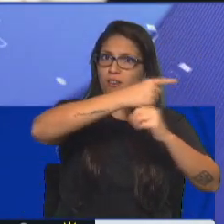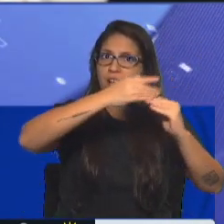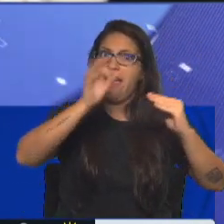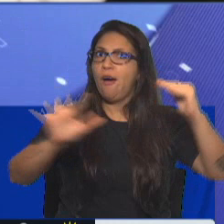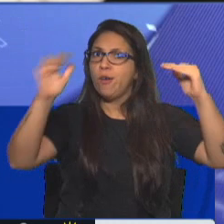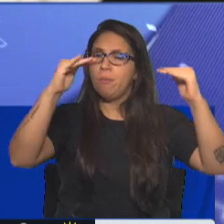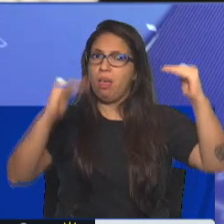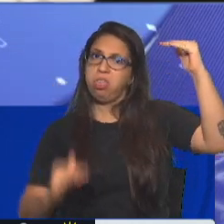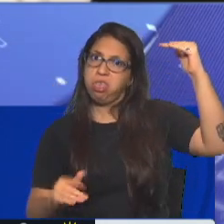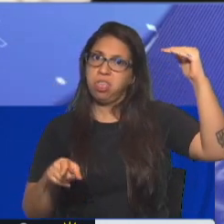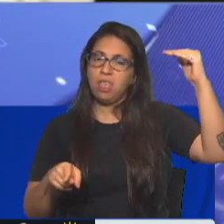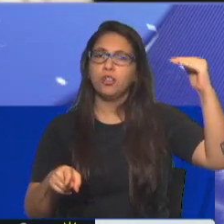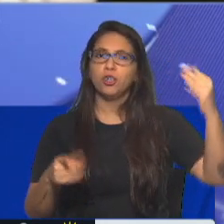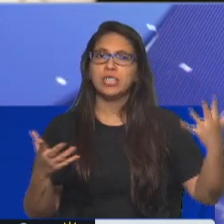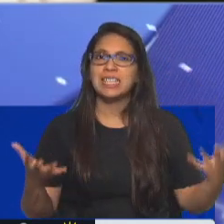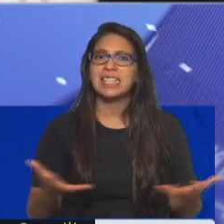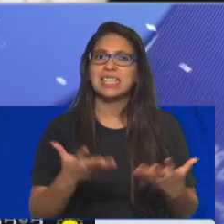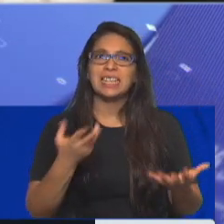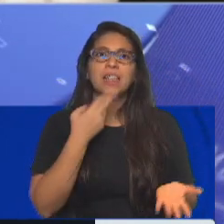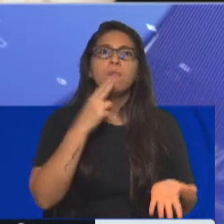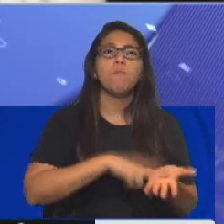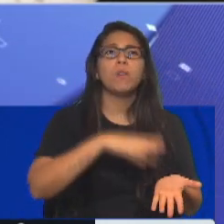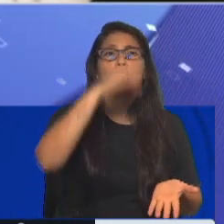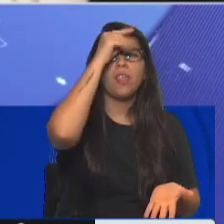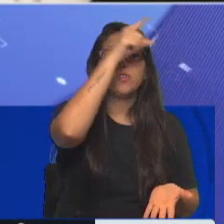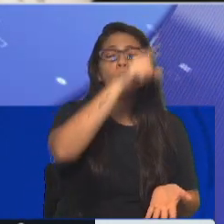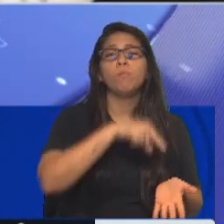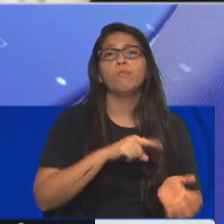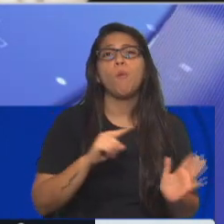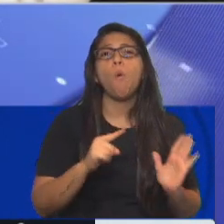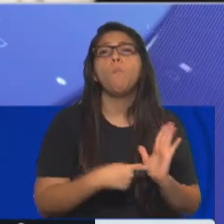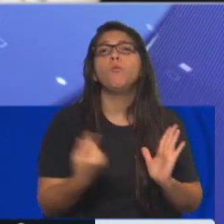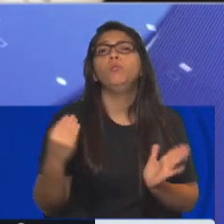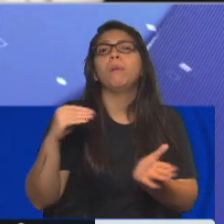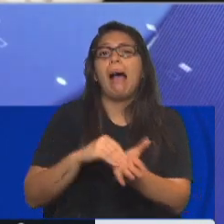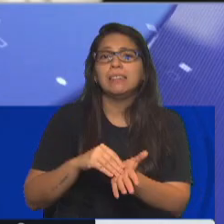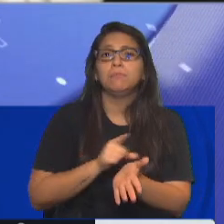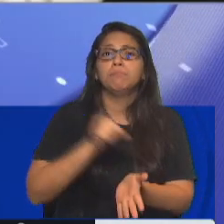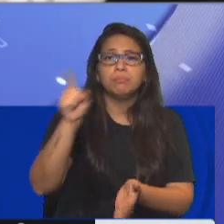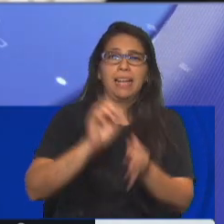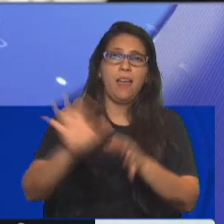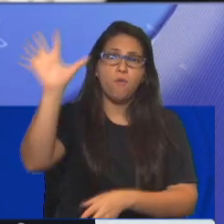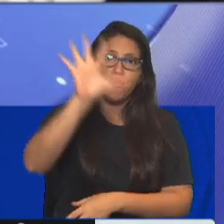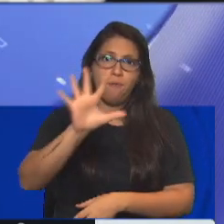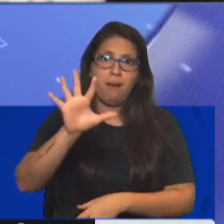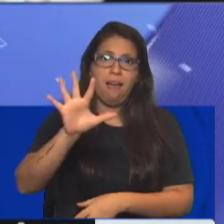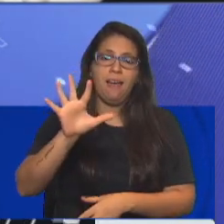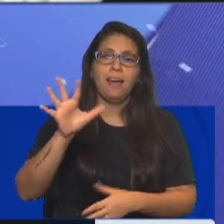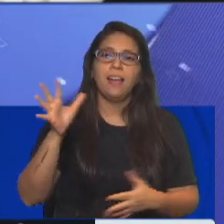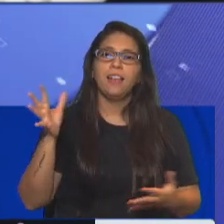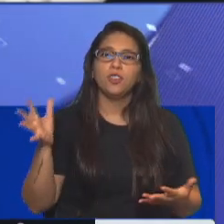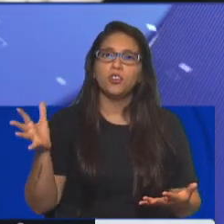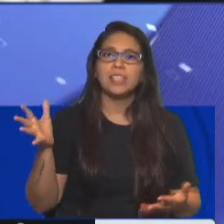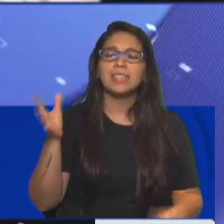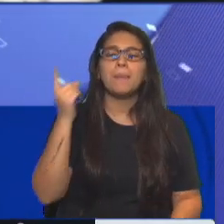de Trump en este caso son una gota más, en realidad. Por eso creo que la posición